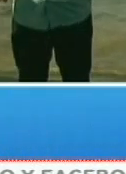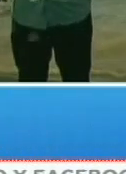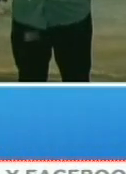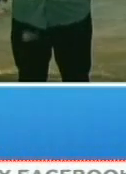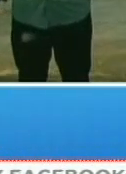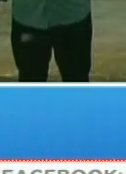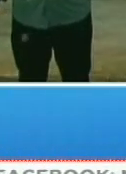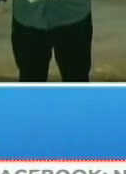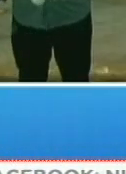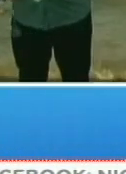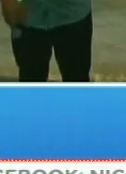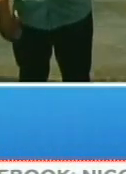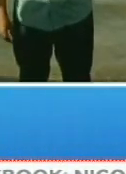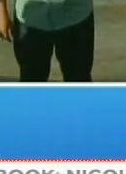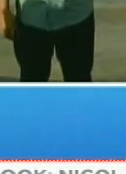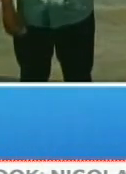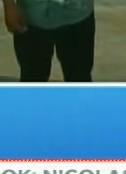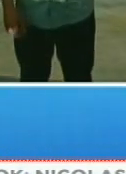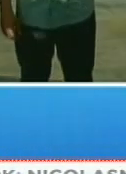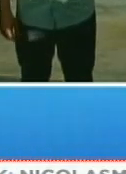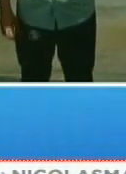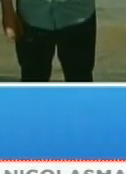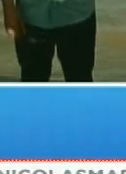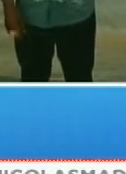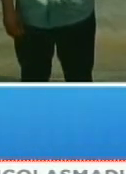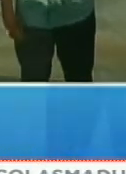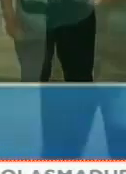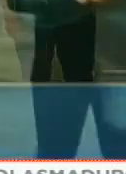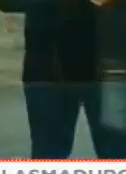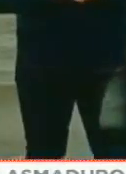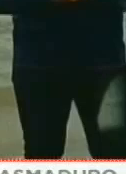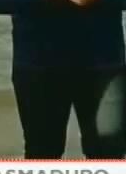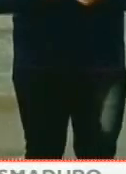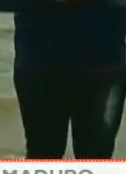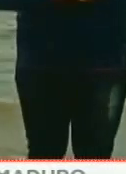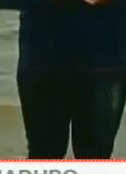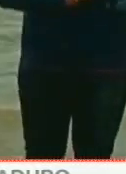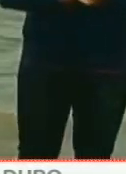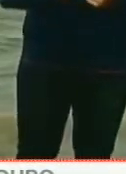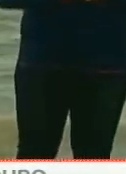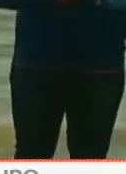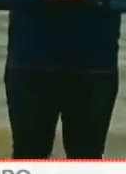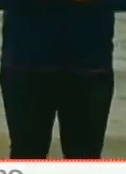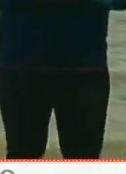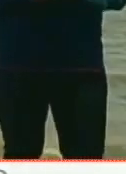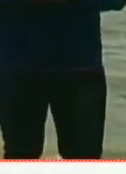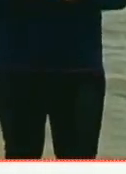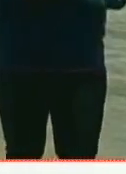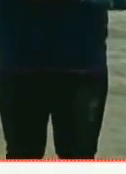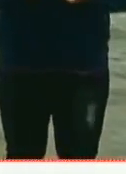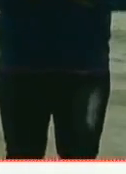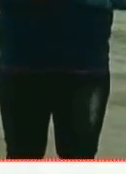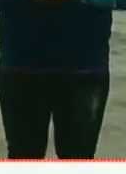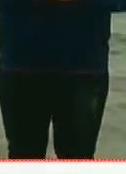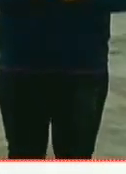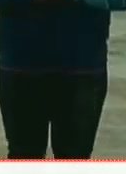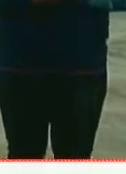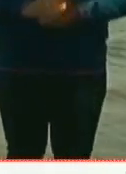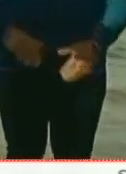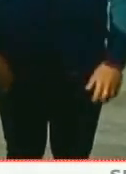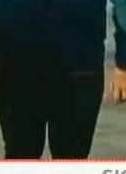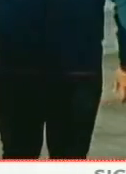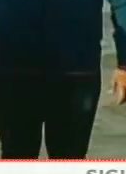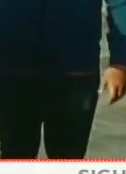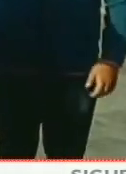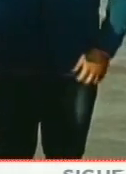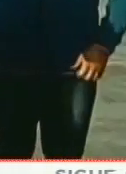Muy buenas tardes, presidente Nicolás Maduro. Nos encontramos en Cumaná, Estado Sucre, la